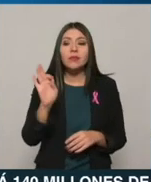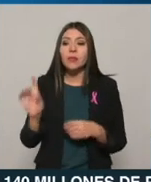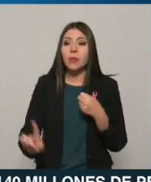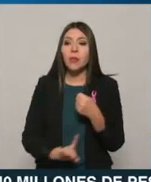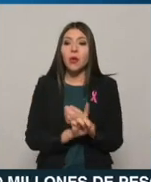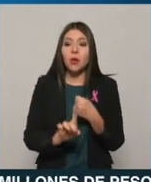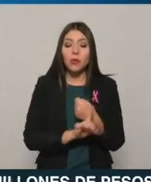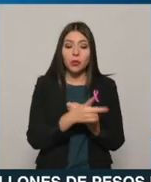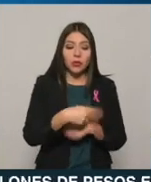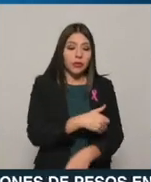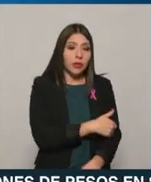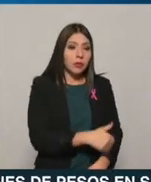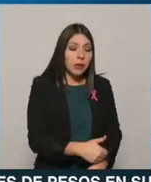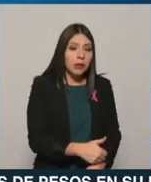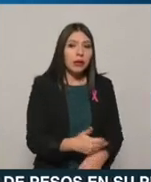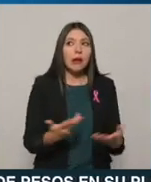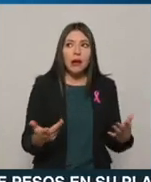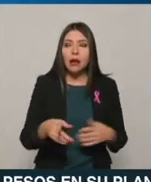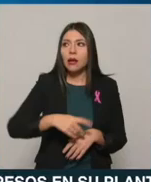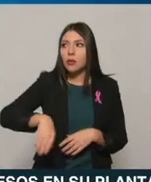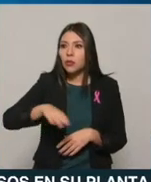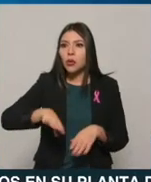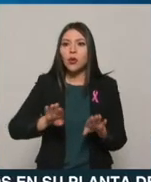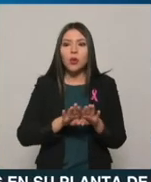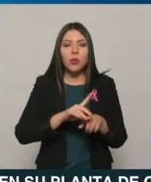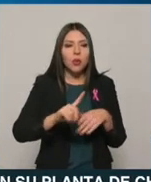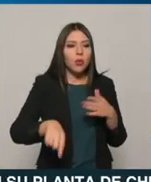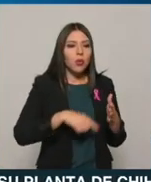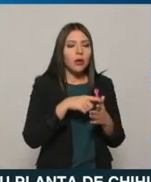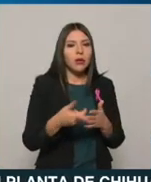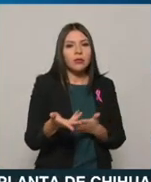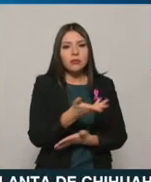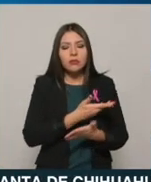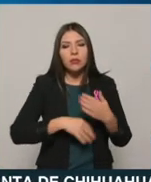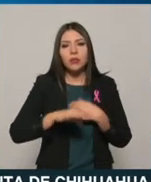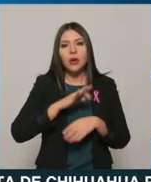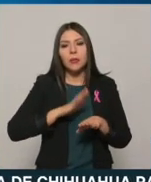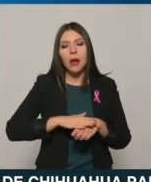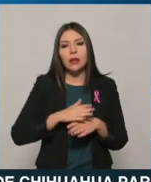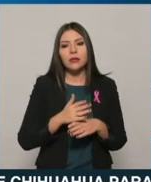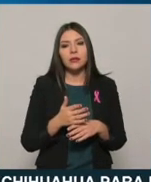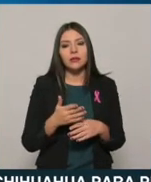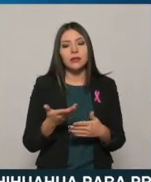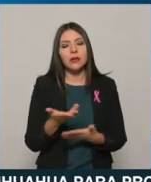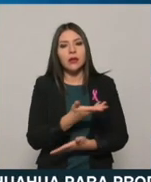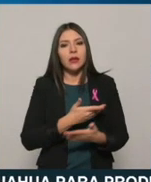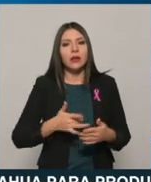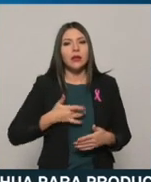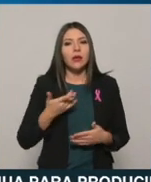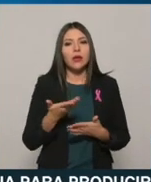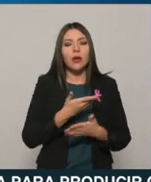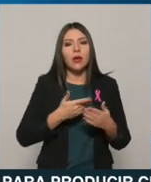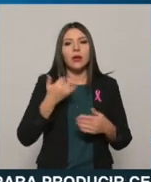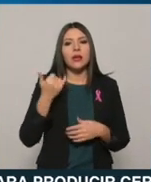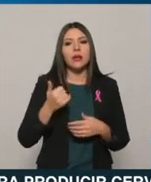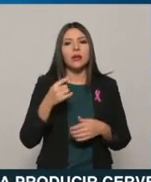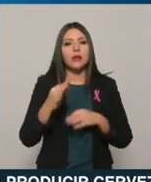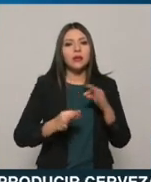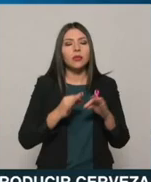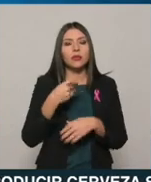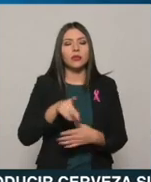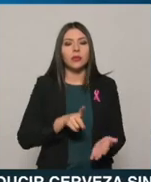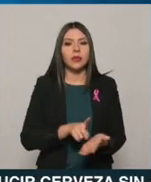de la propia familia, se busca establecer un espacio donde ellos puedan tener acceso a esa convivencia y ejercer sus derechos. Doctora, ¿y